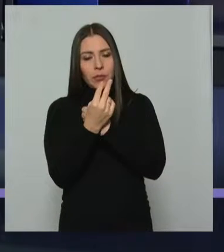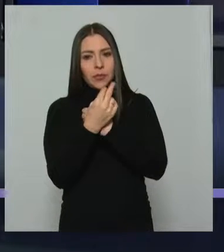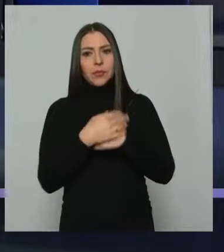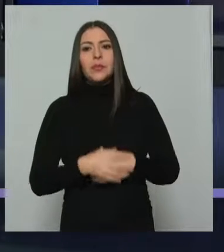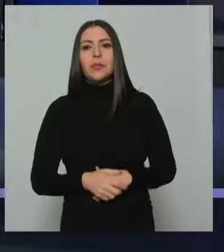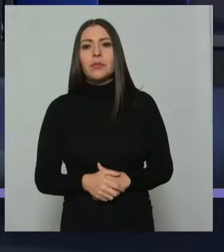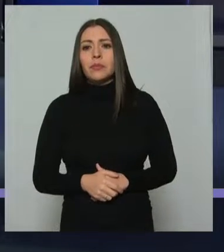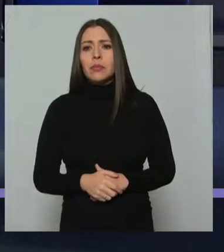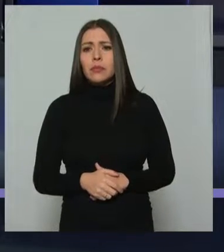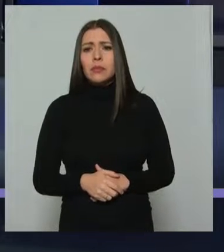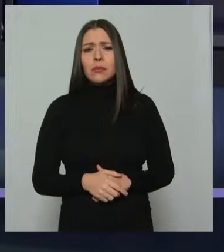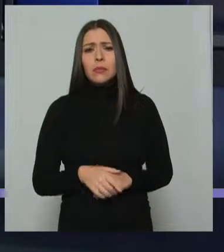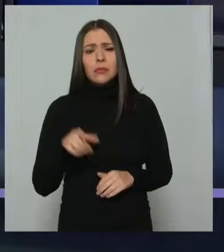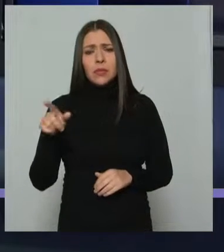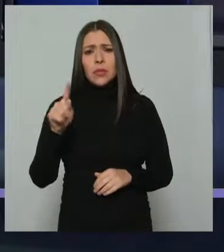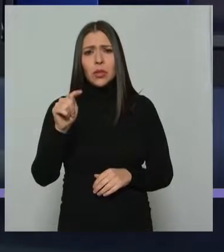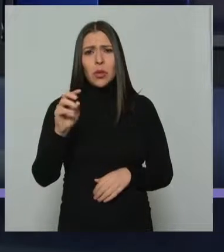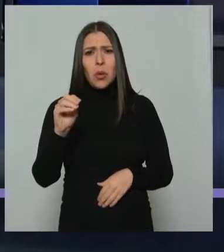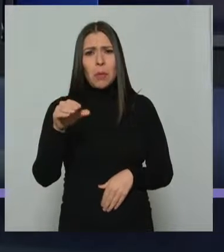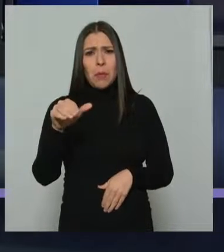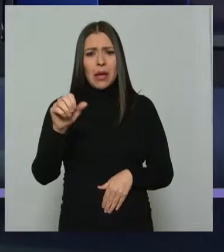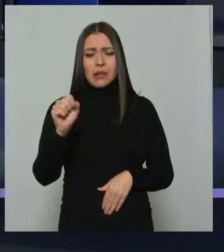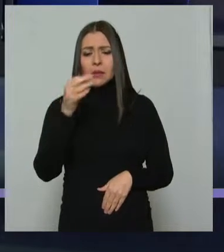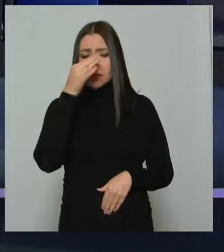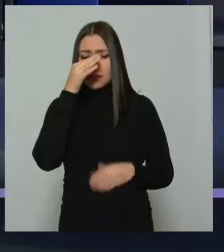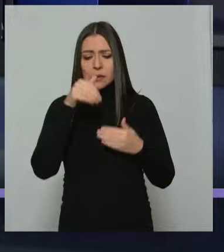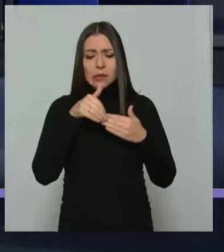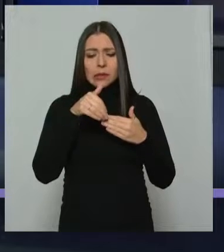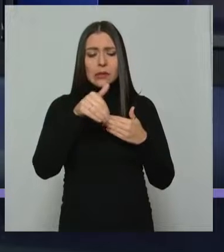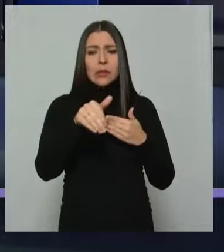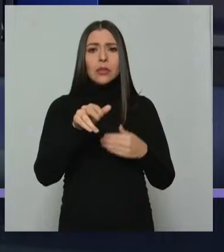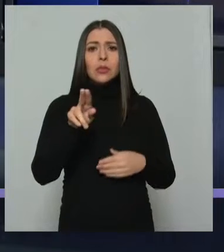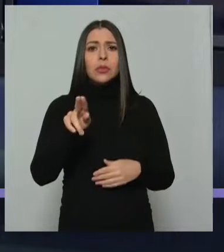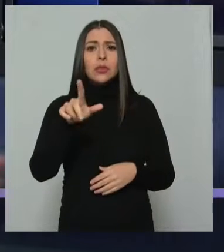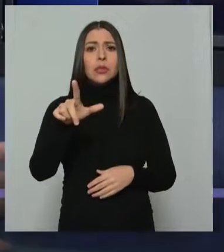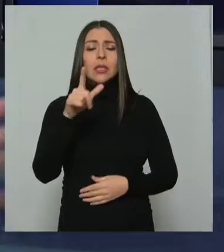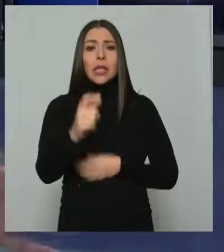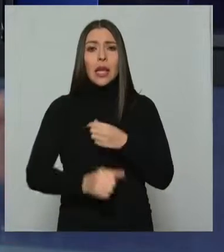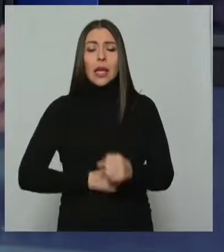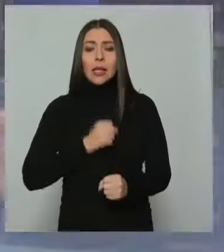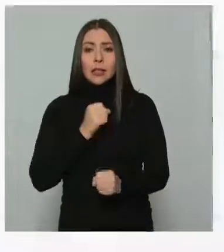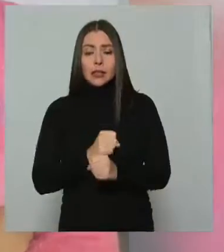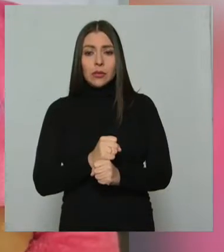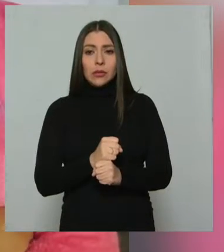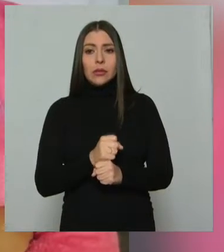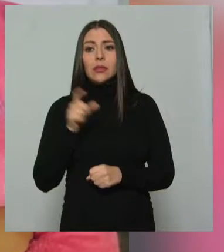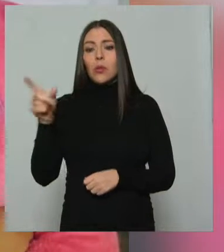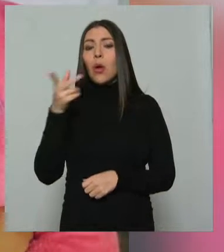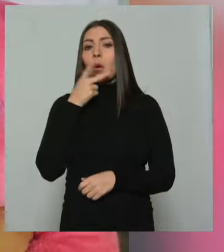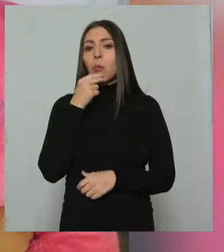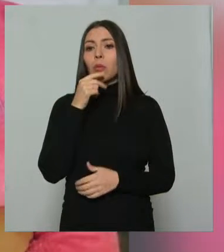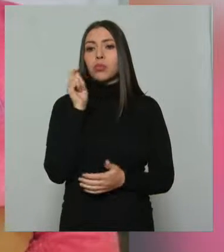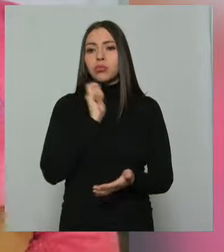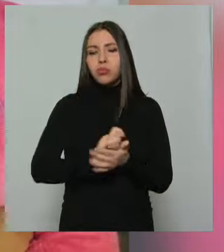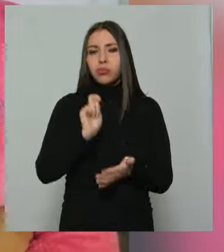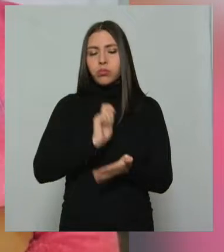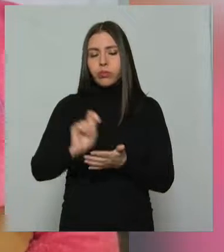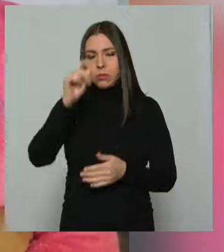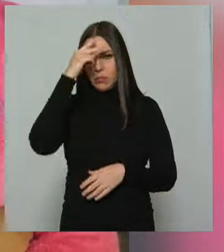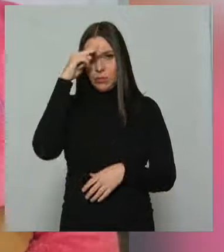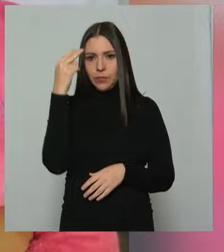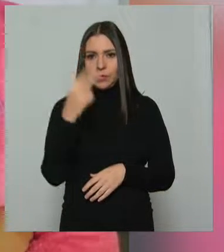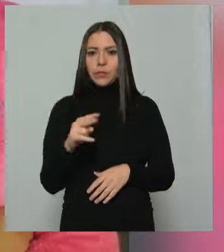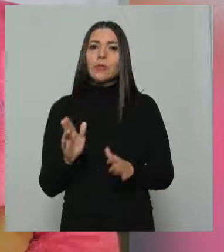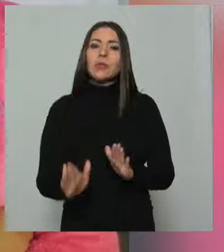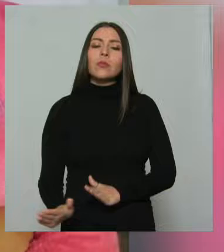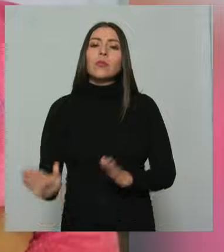en estos días cumple 87 años ya y es uno de los autores mexicanos. Y el segundo autor, el de